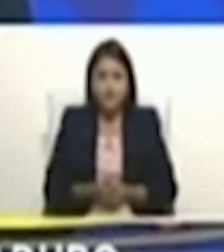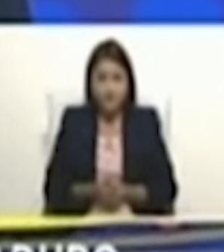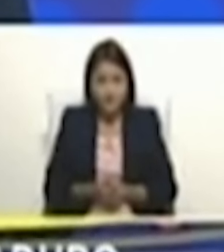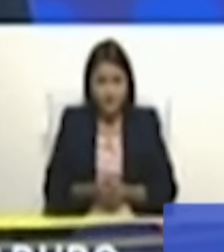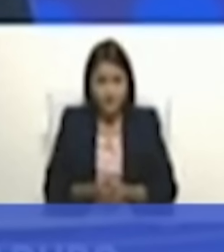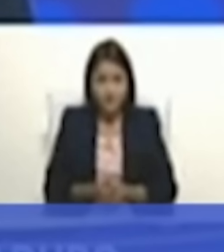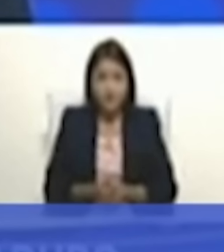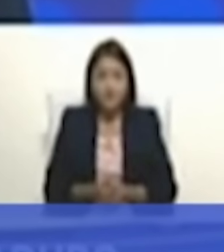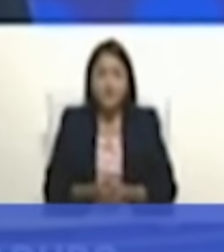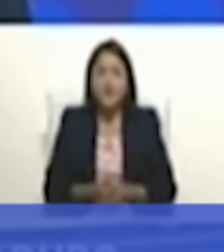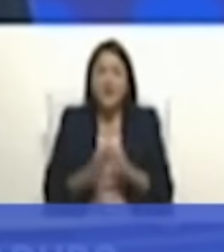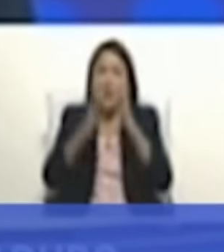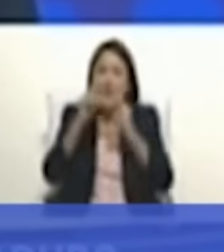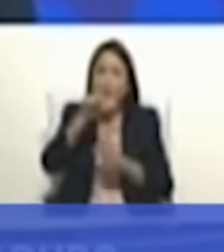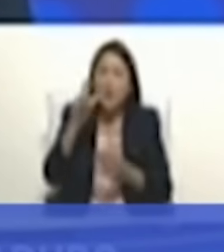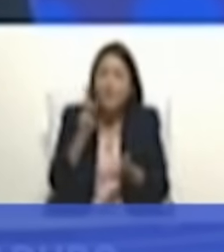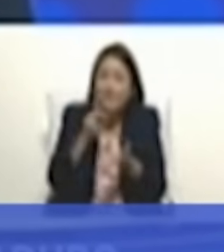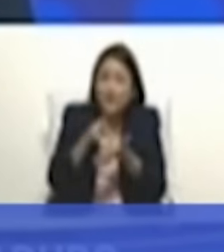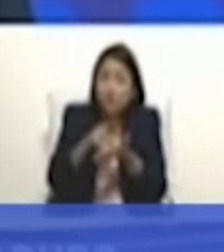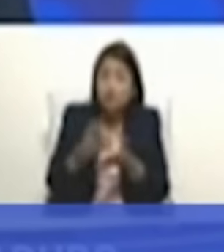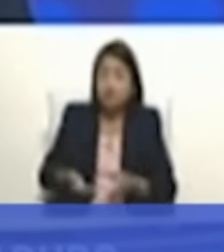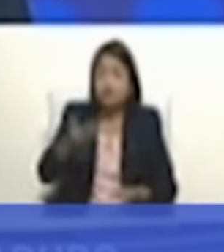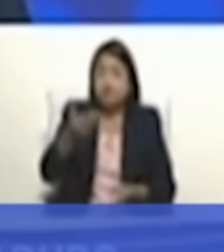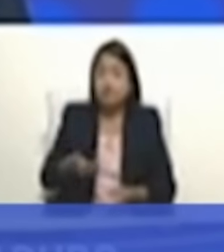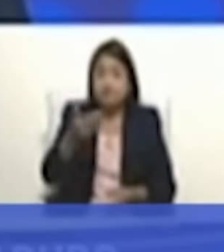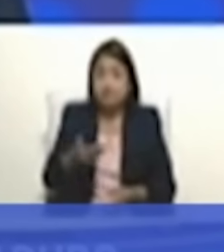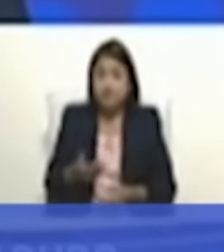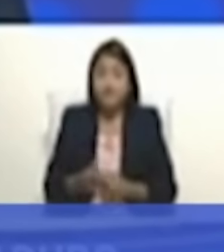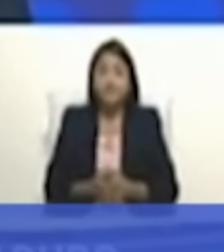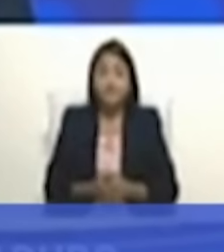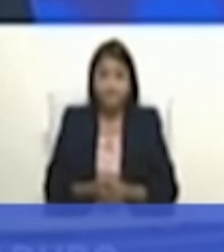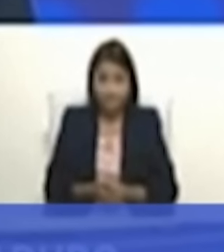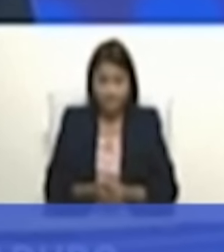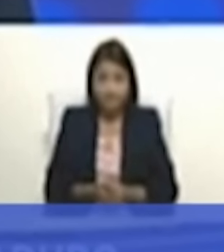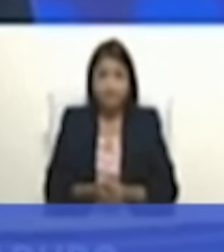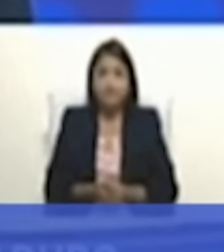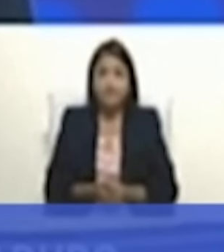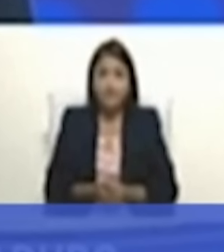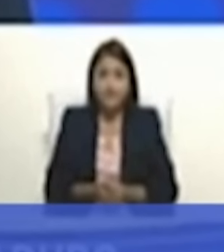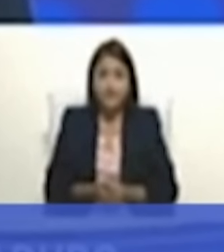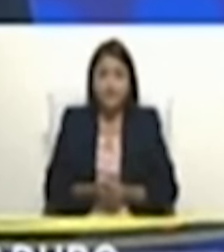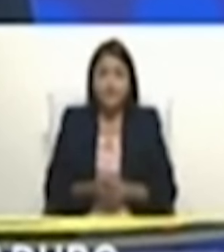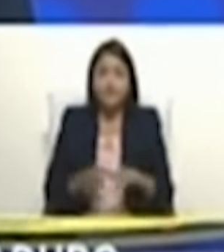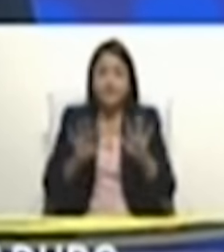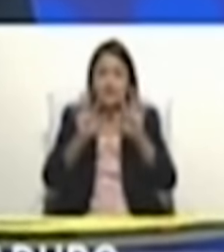una participación importantísima de